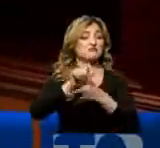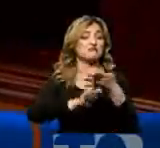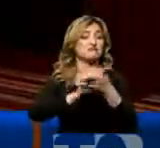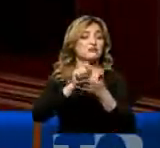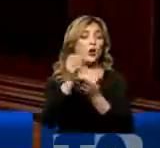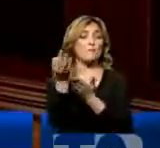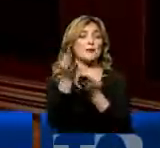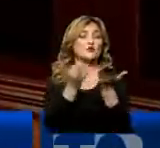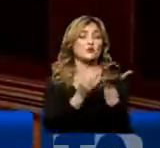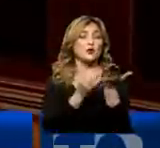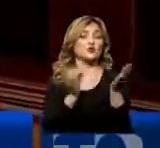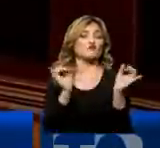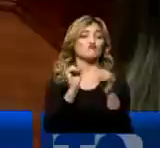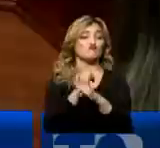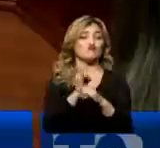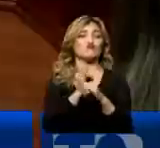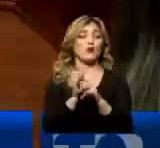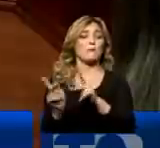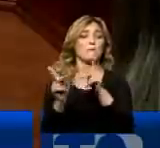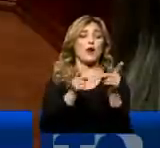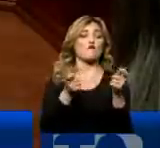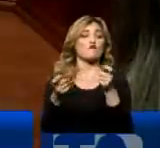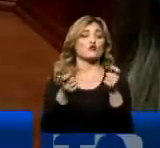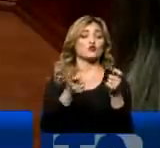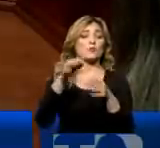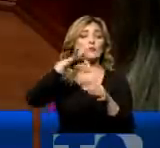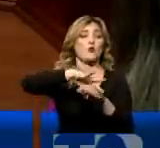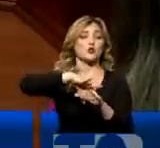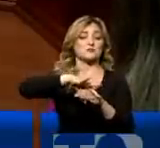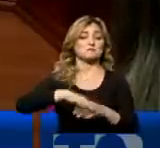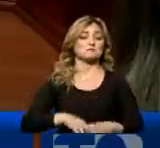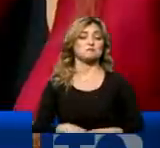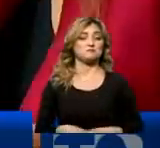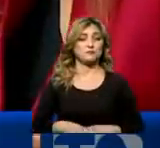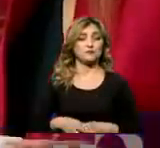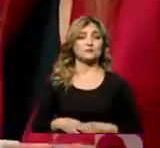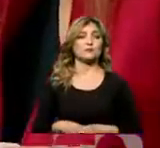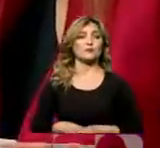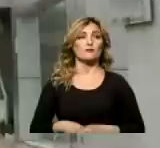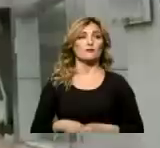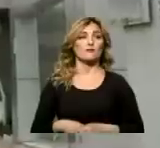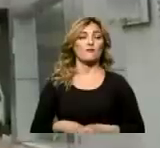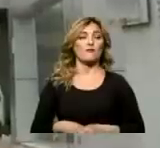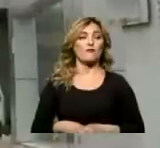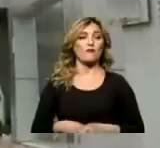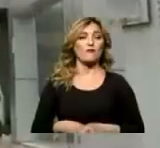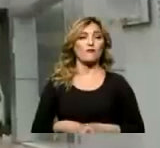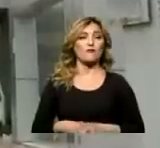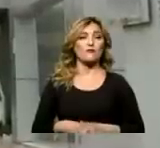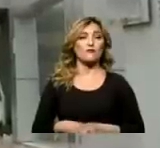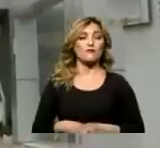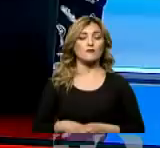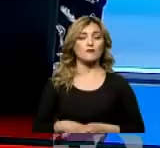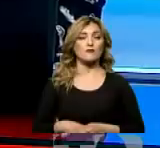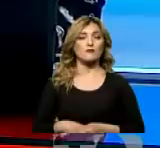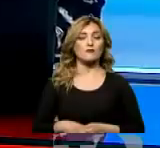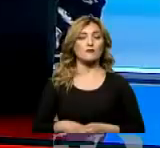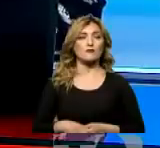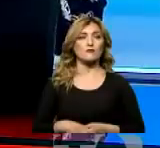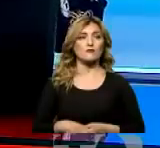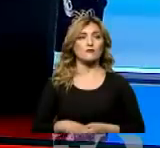el presupuesto de la institución y el plan operativo para las elecciones. En Quito, María Gracia Acosta, 24 horas.